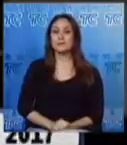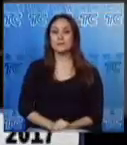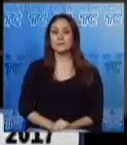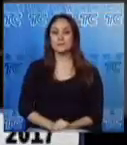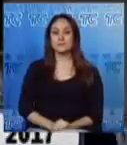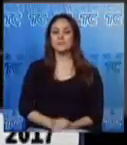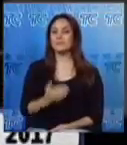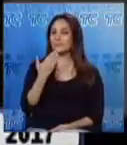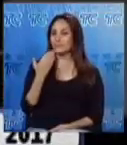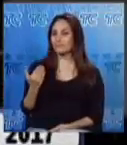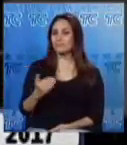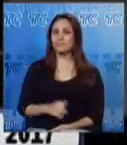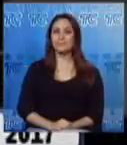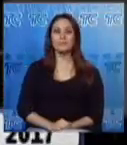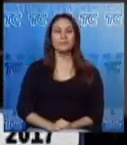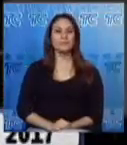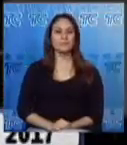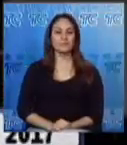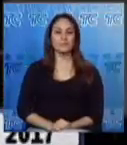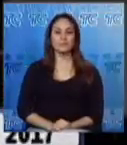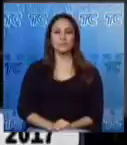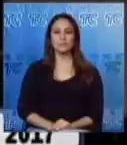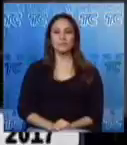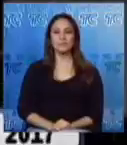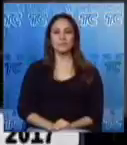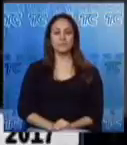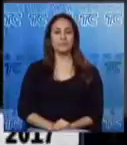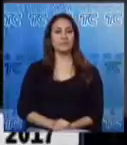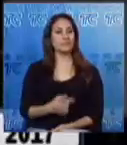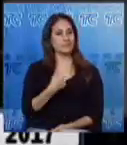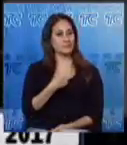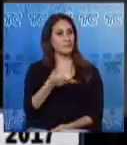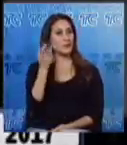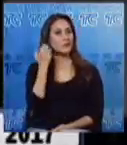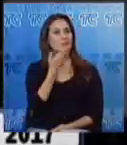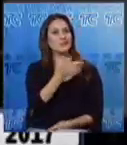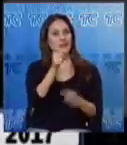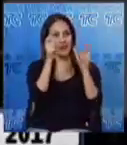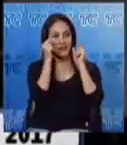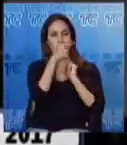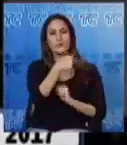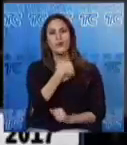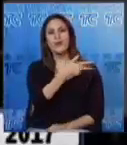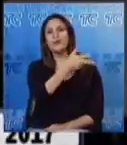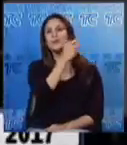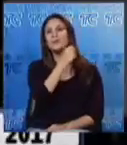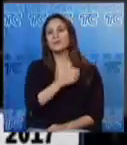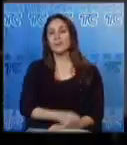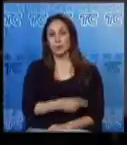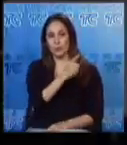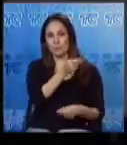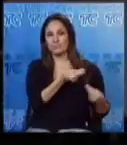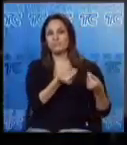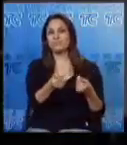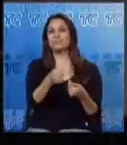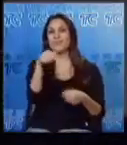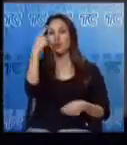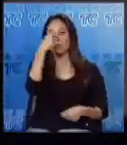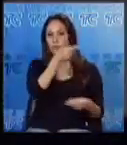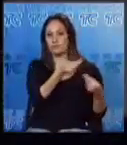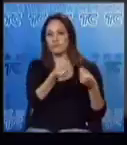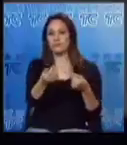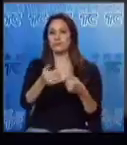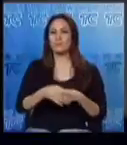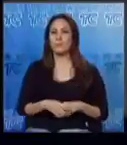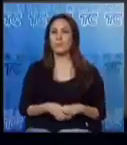Gracias, candidata. Lo escuché, candidato Lasso, en la radio. Gracias. Usted financió a este gobierno.